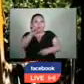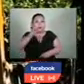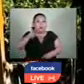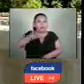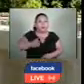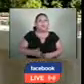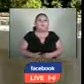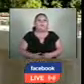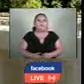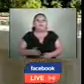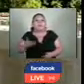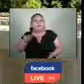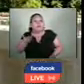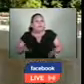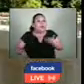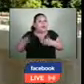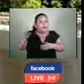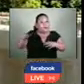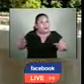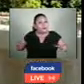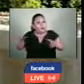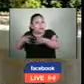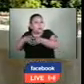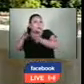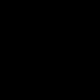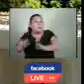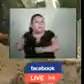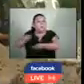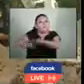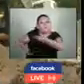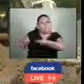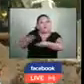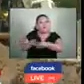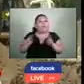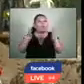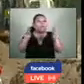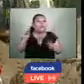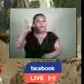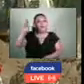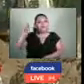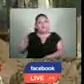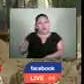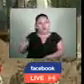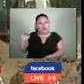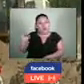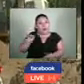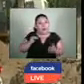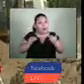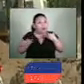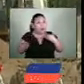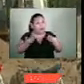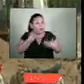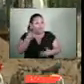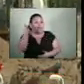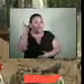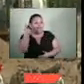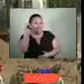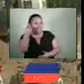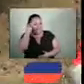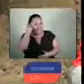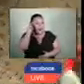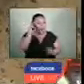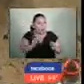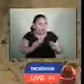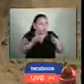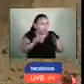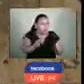Con respecto a la posibilidad de que este sector pueda realizar transacciones en Bitcoin, el representante de Casalco sostuvo de que no se ha presentado la oportunidad,